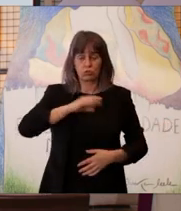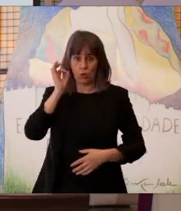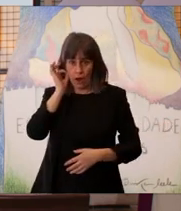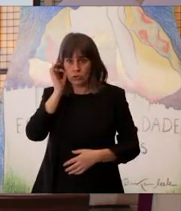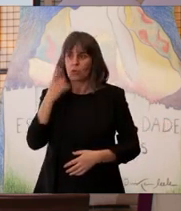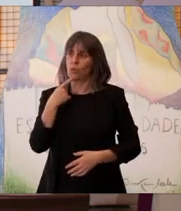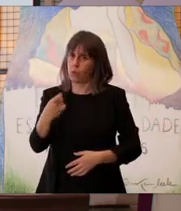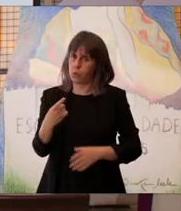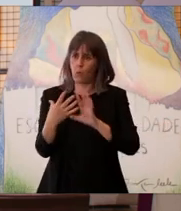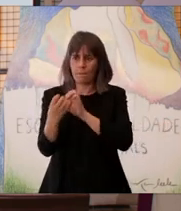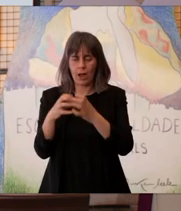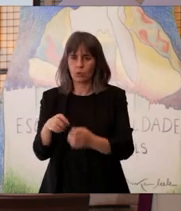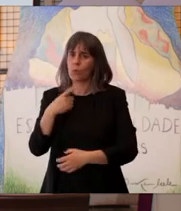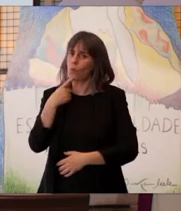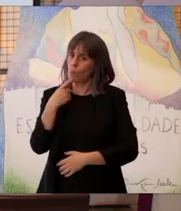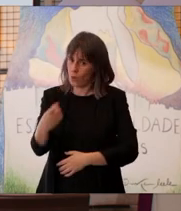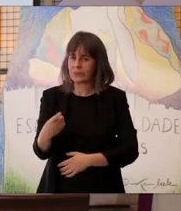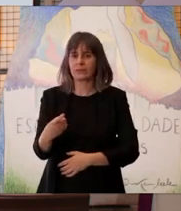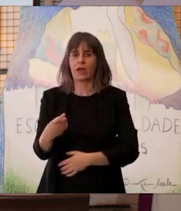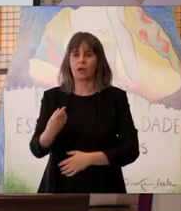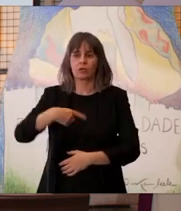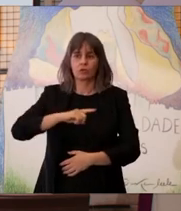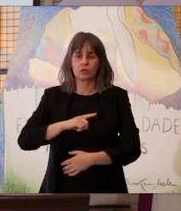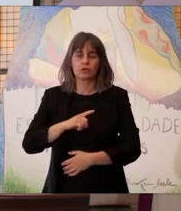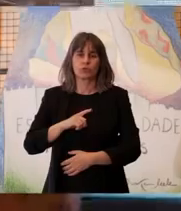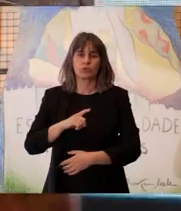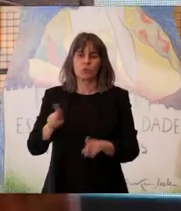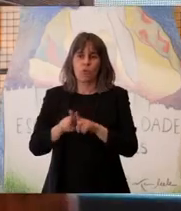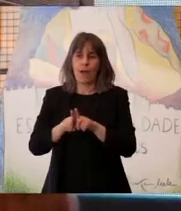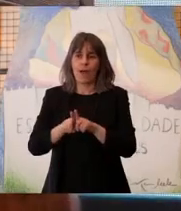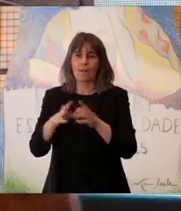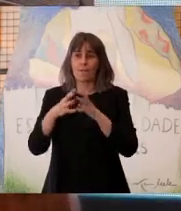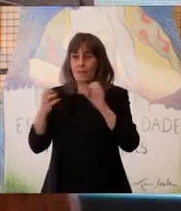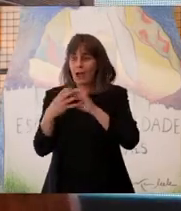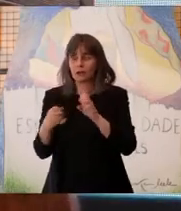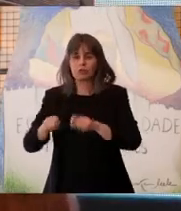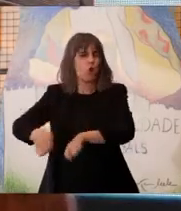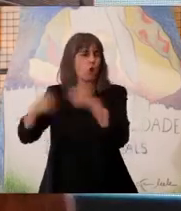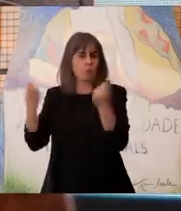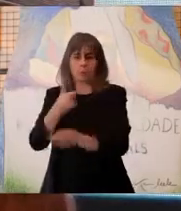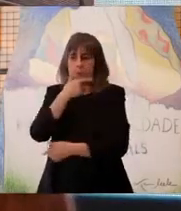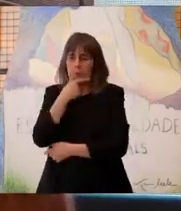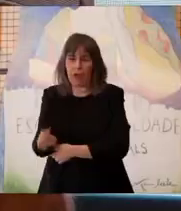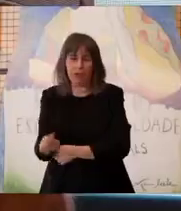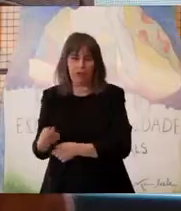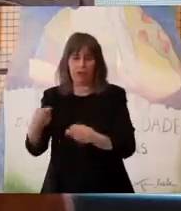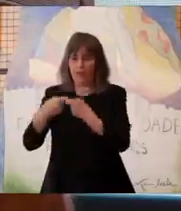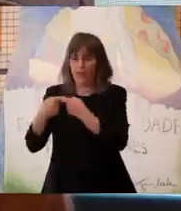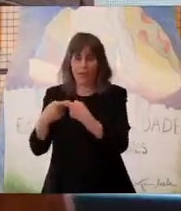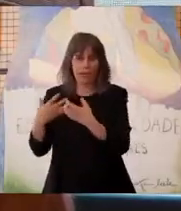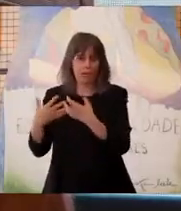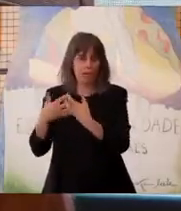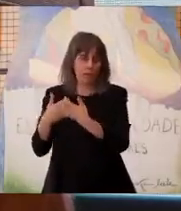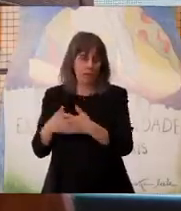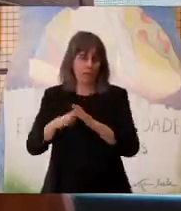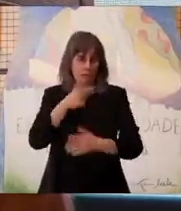pactar entre nosotras lo poco que nos cuesta romper los pactos o pelearnos y una y